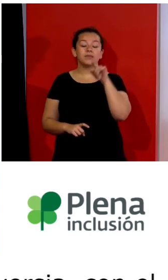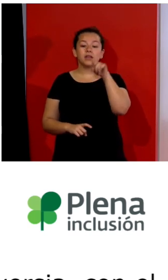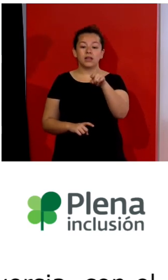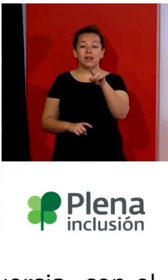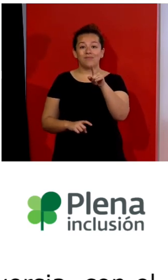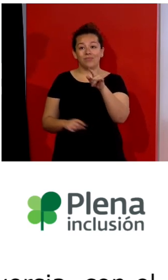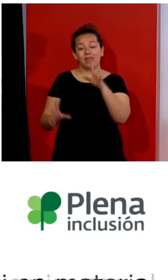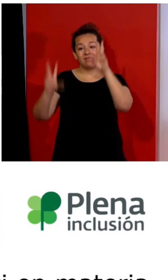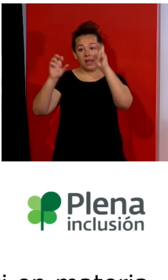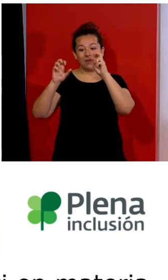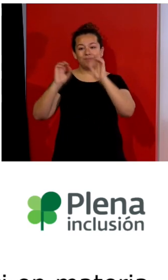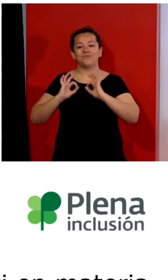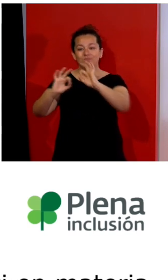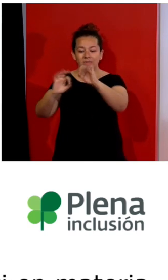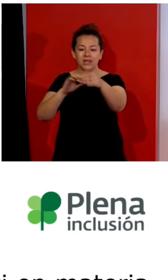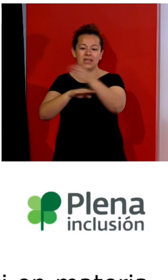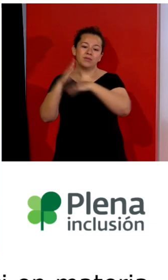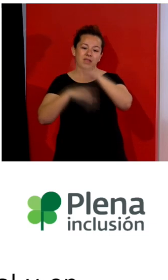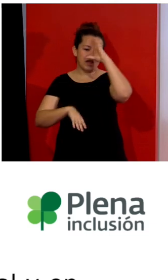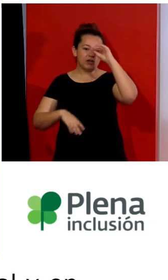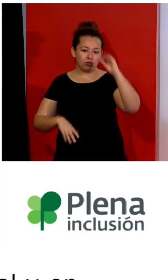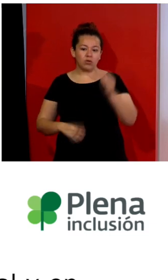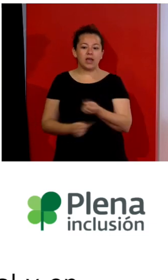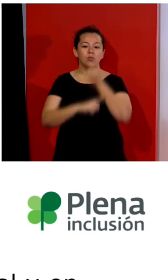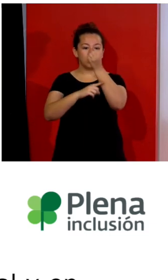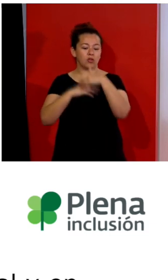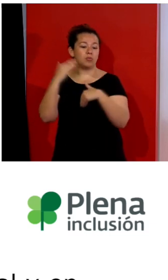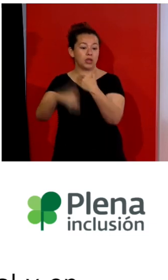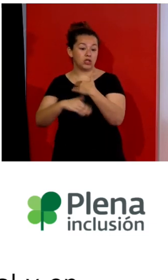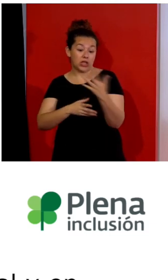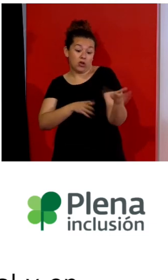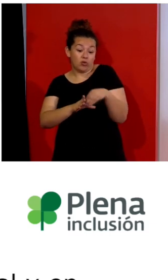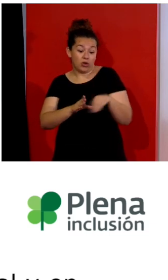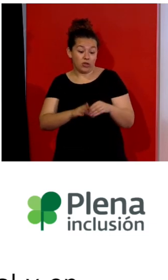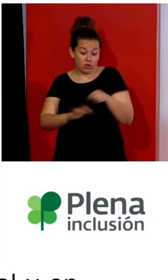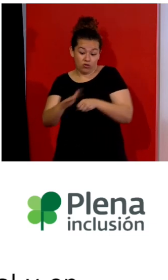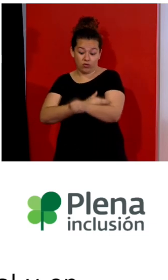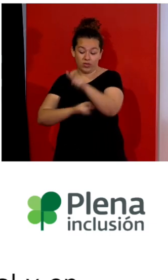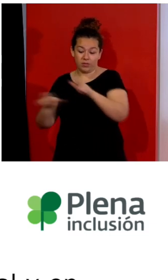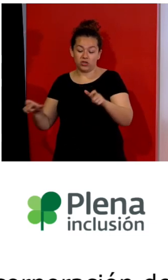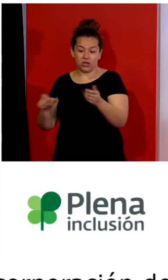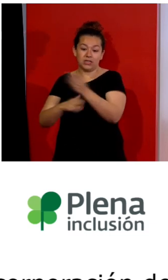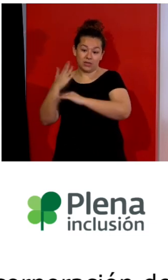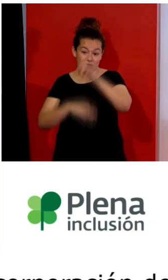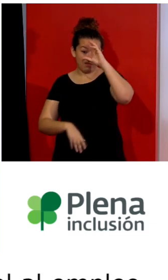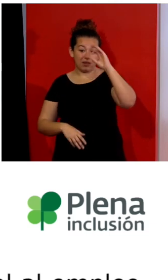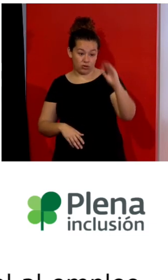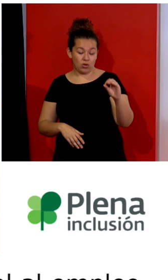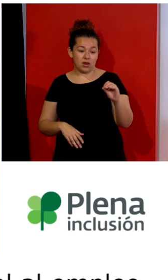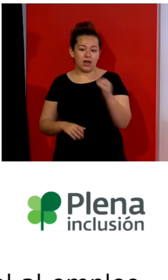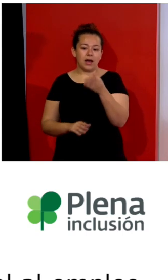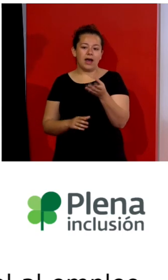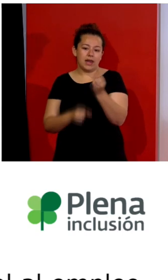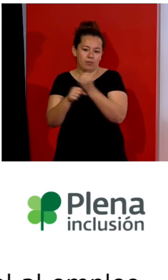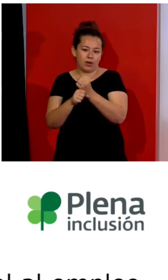intelectual y, en concreto, apoyando el proceso de incorporación de personas con discapacidad intelectual al empleo público, tanto de ámbito estatal